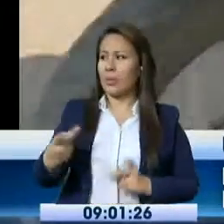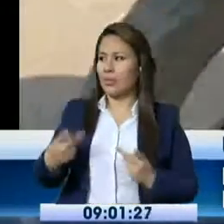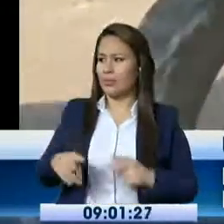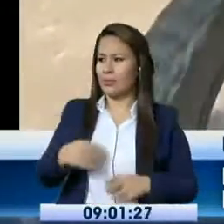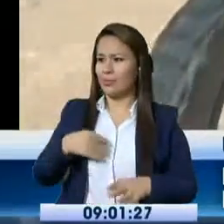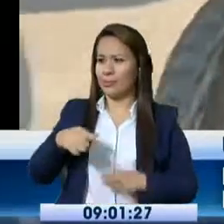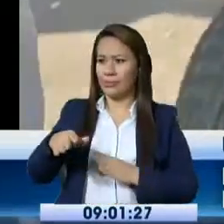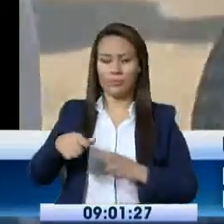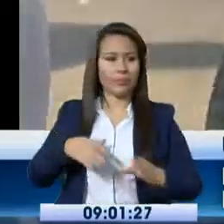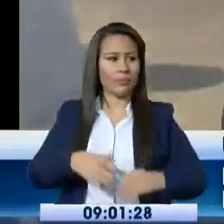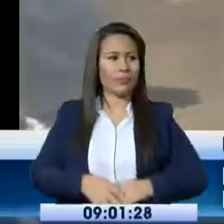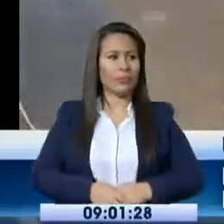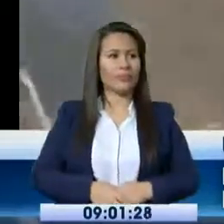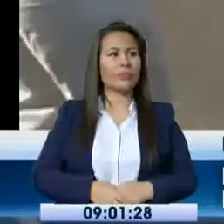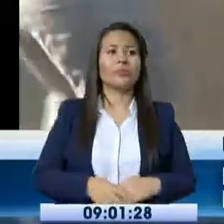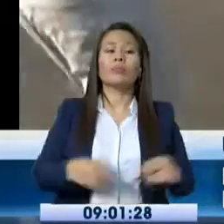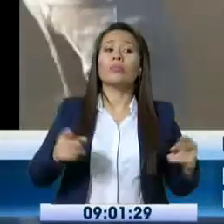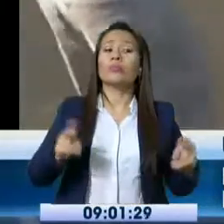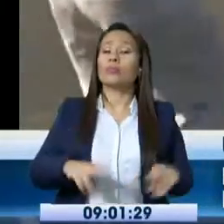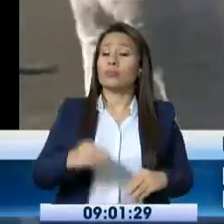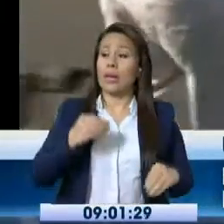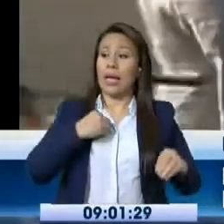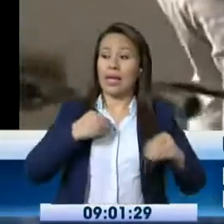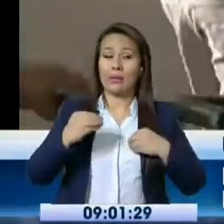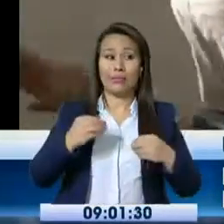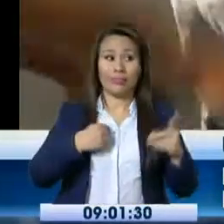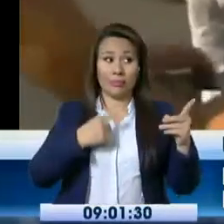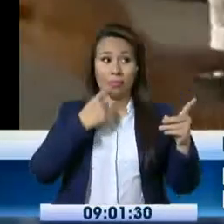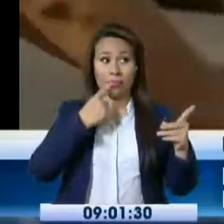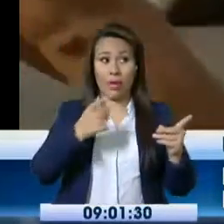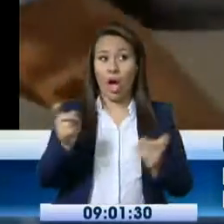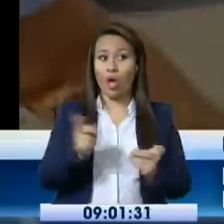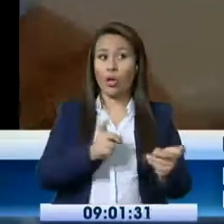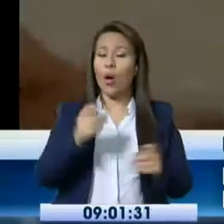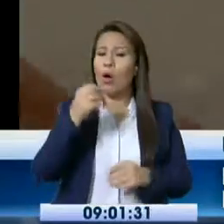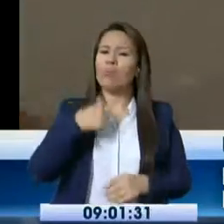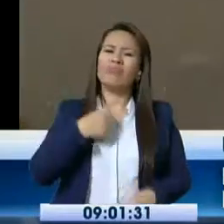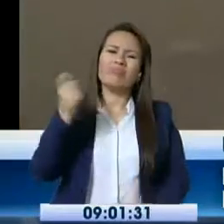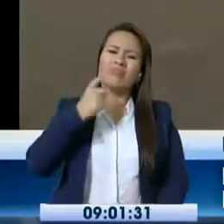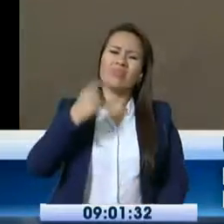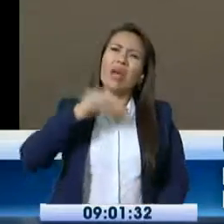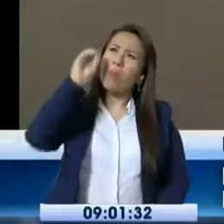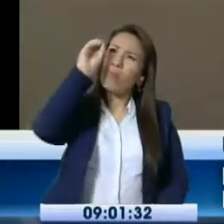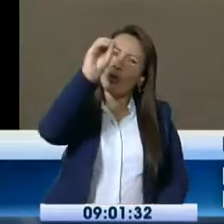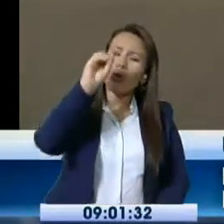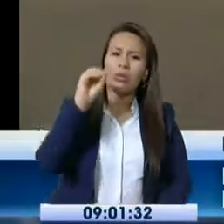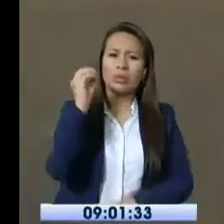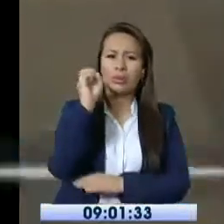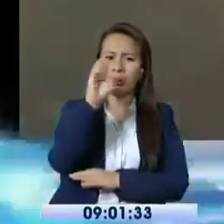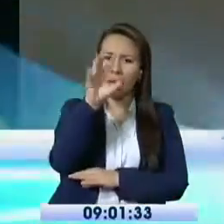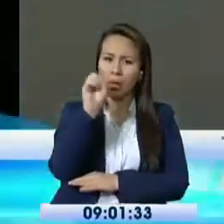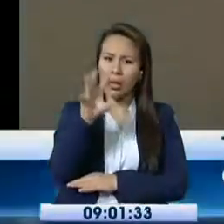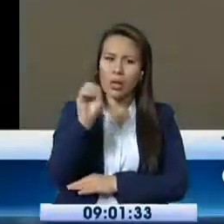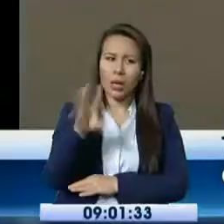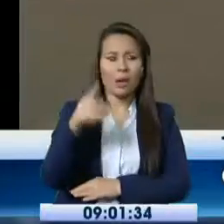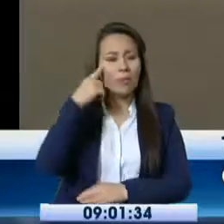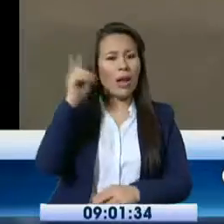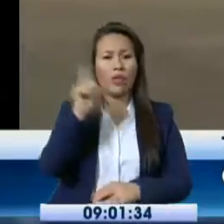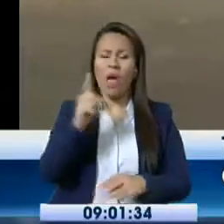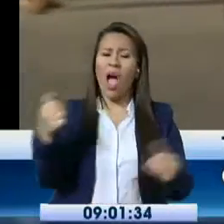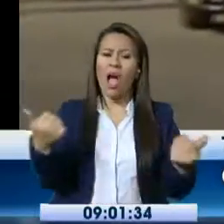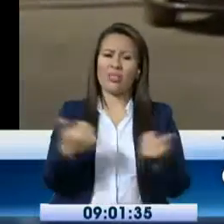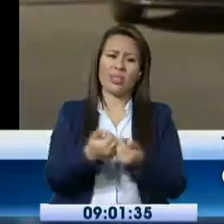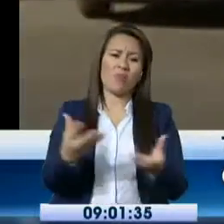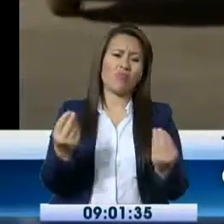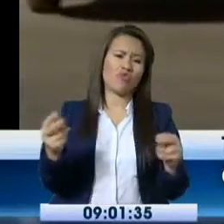moradores del sector que ansían control, un semáforo o lo que sea, y pueda evitar tantos accidentes en